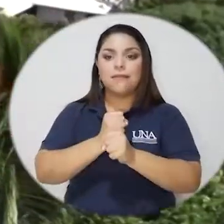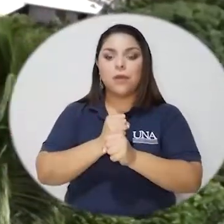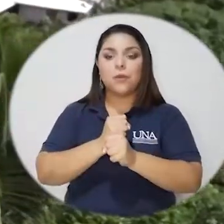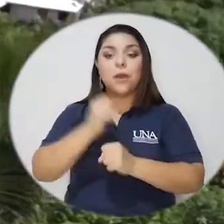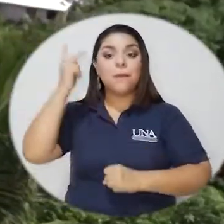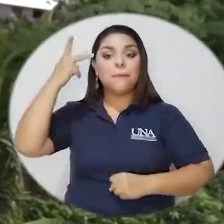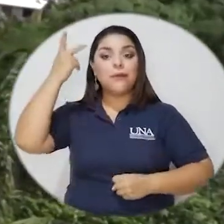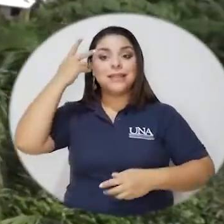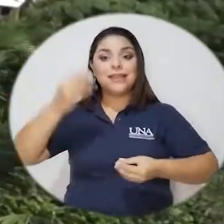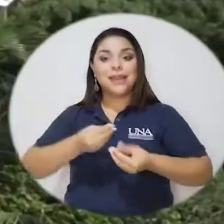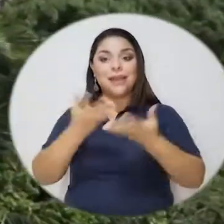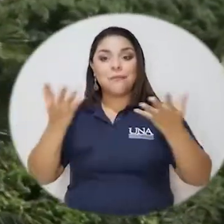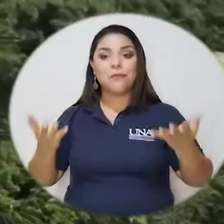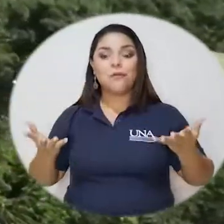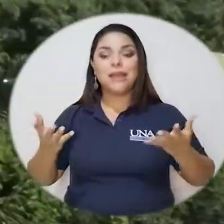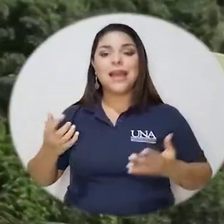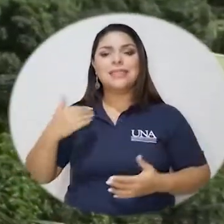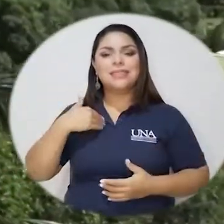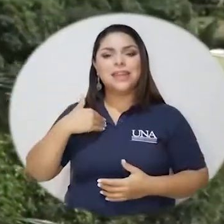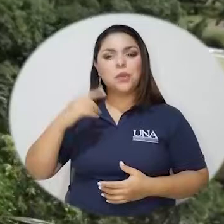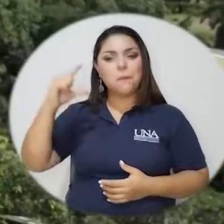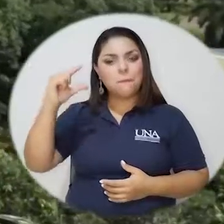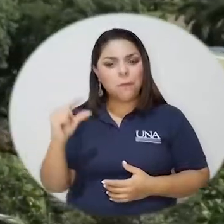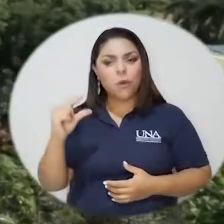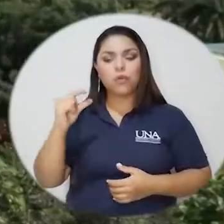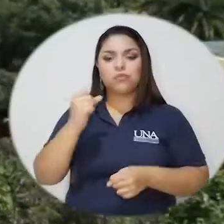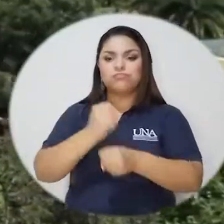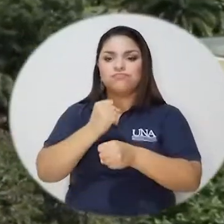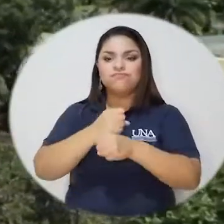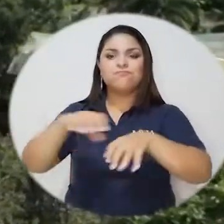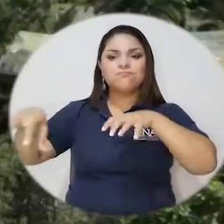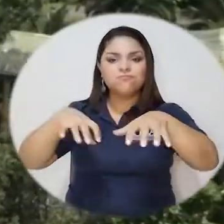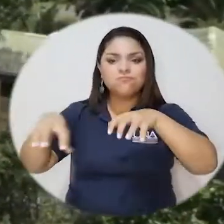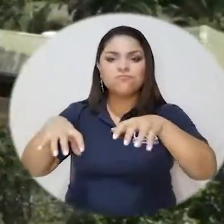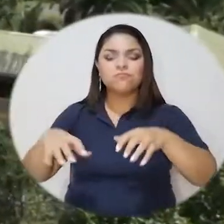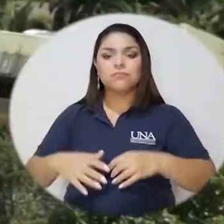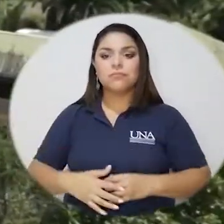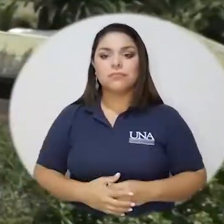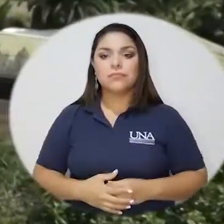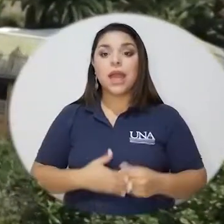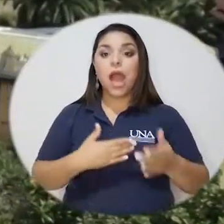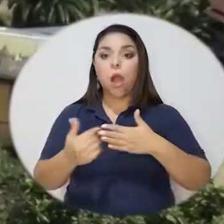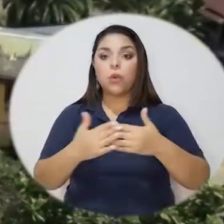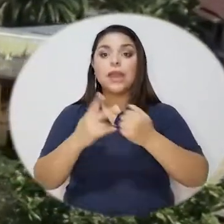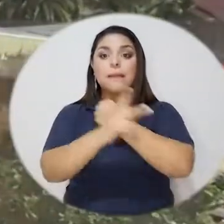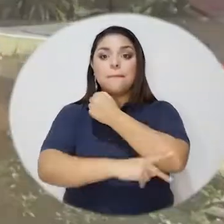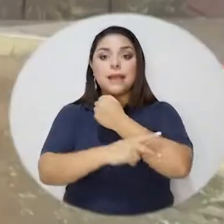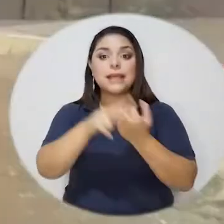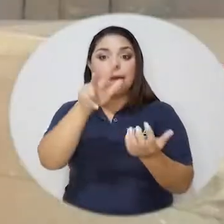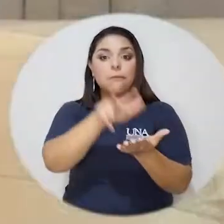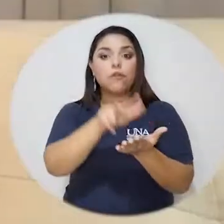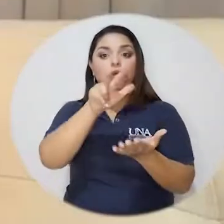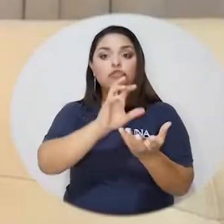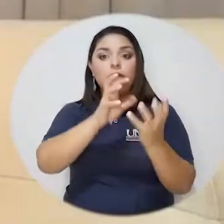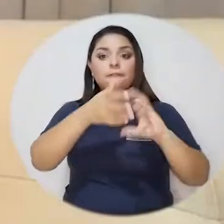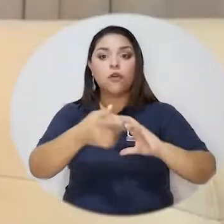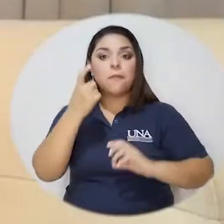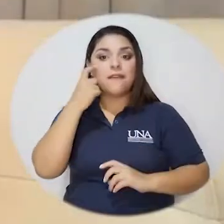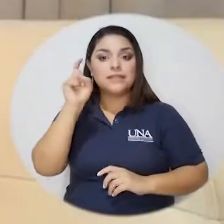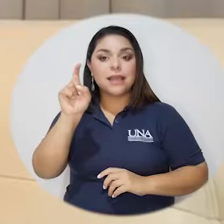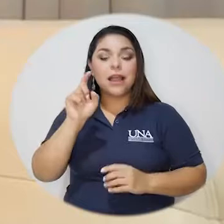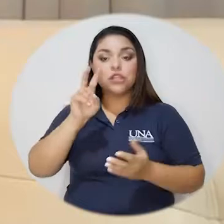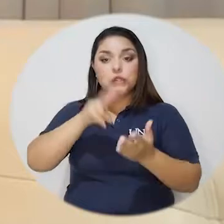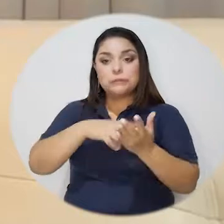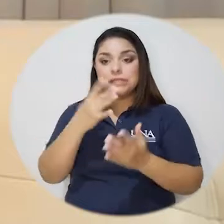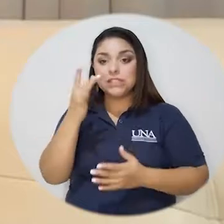oportunidades laborales, la política pública tiene un bajo margen de acción. A pesar de que el país aprobó una reforma fiscal